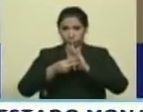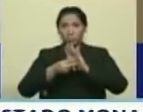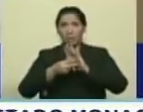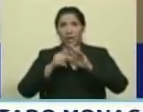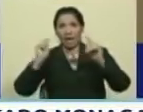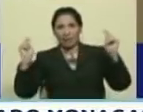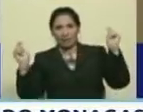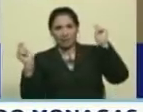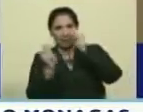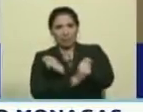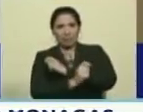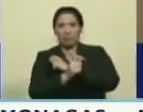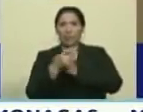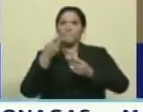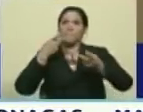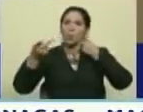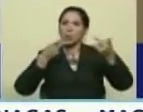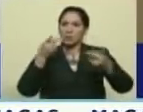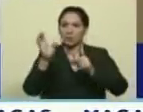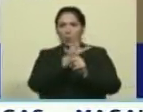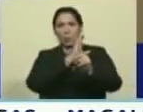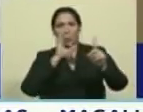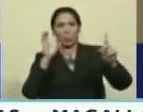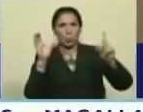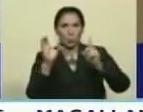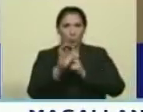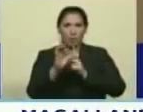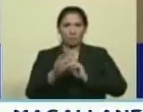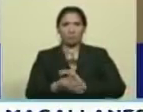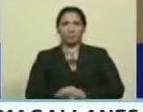alternativa política, alternativa cultural,